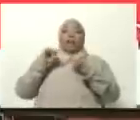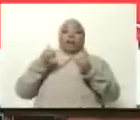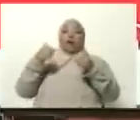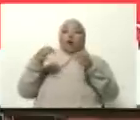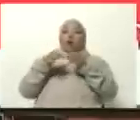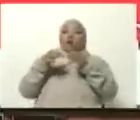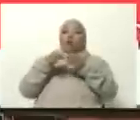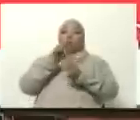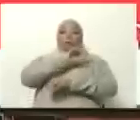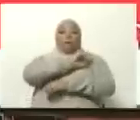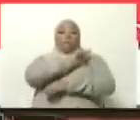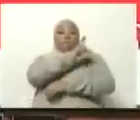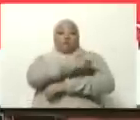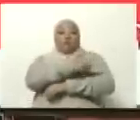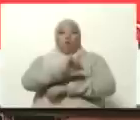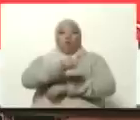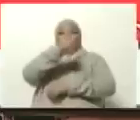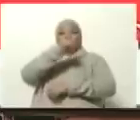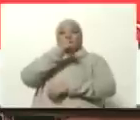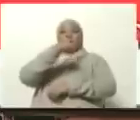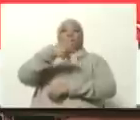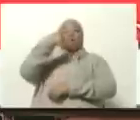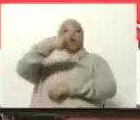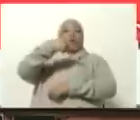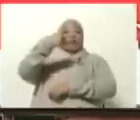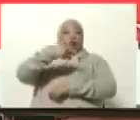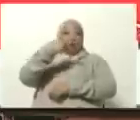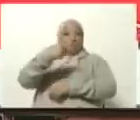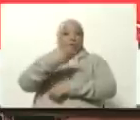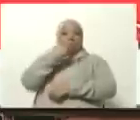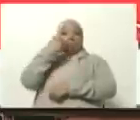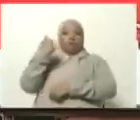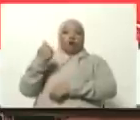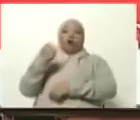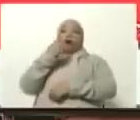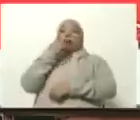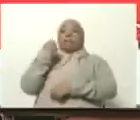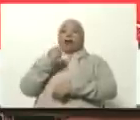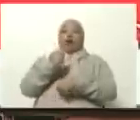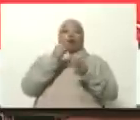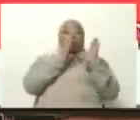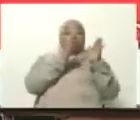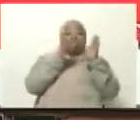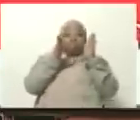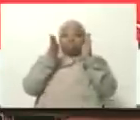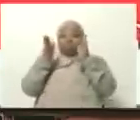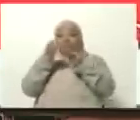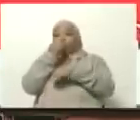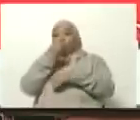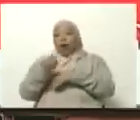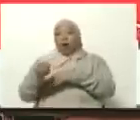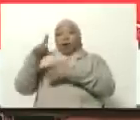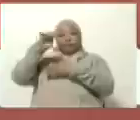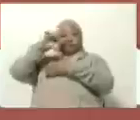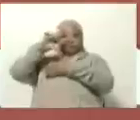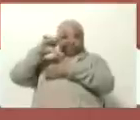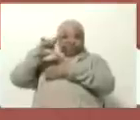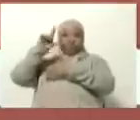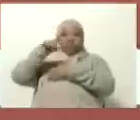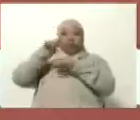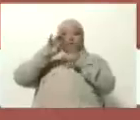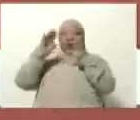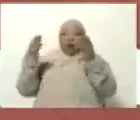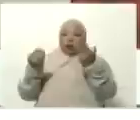política, el partido político no solo más grande, sino más organizado de toda Venezuela y de buena parte del mundo. Nuestro